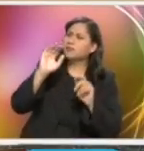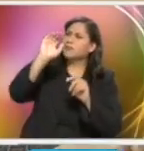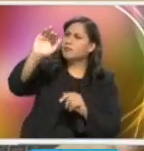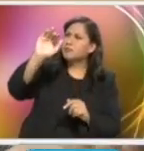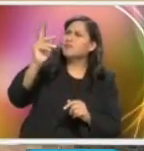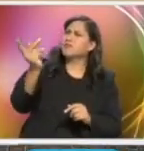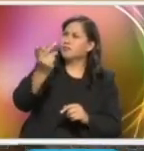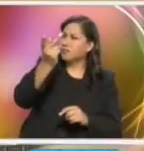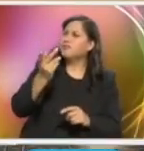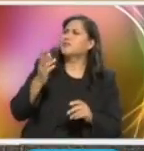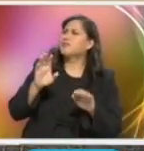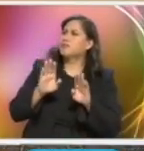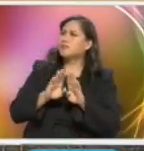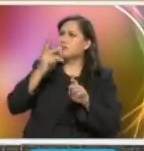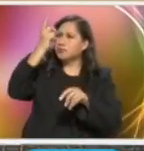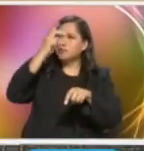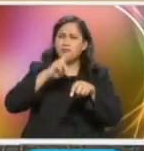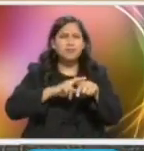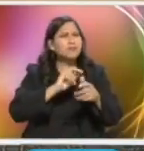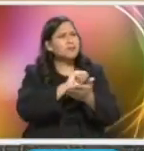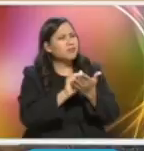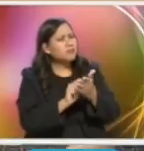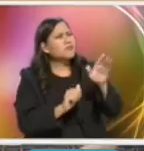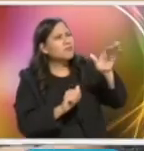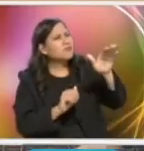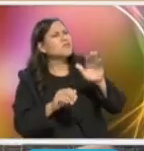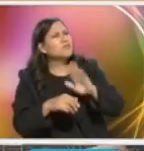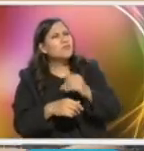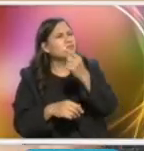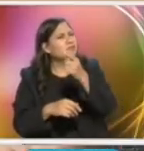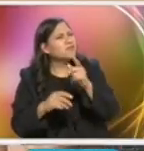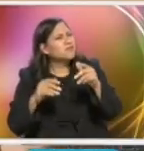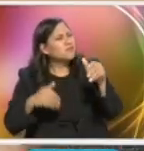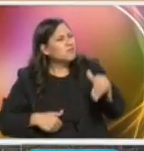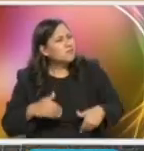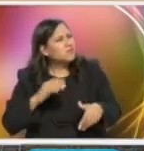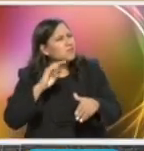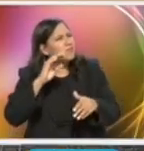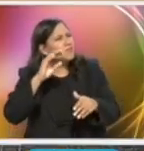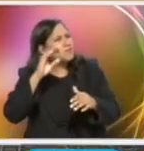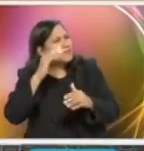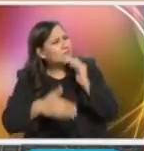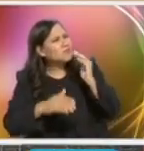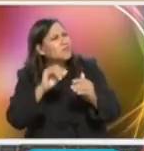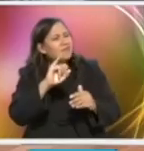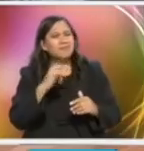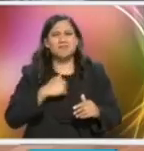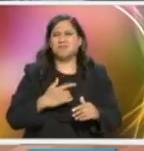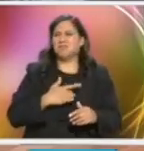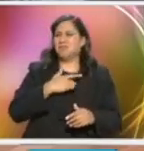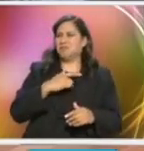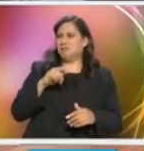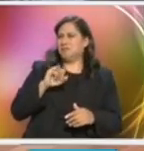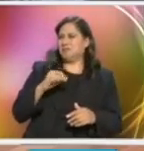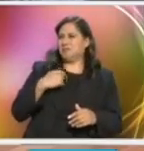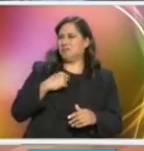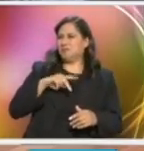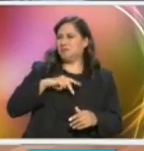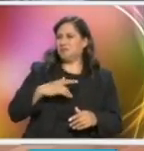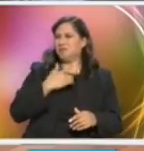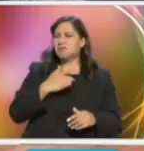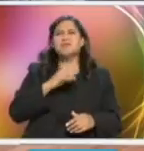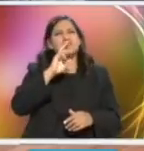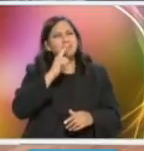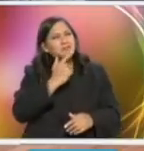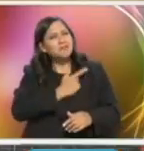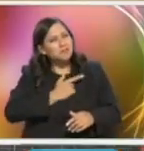¿no? Preguntarle al director o al autor, oye, pero ¿por qué termina así tu obra, no? O yo sentí esto, o bueno, me hubiera gustado